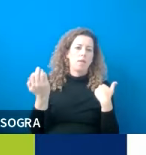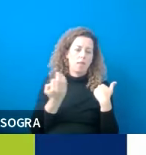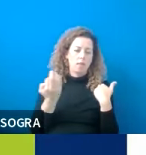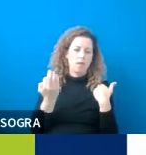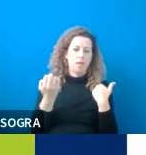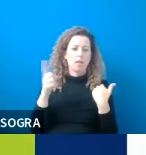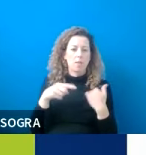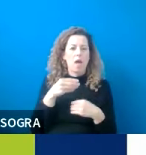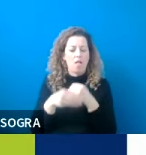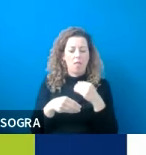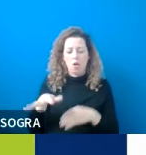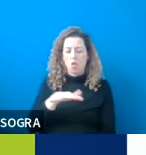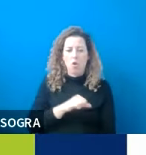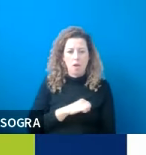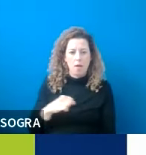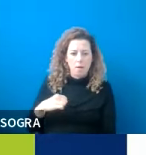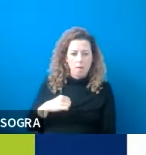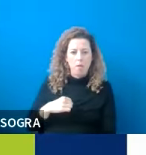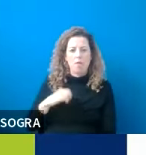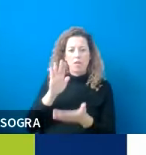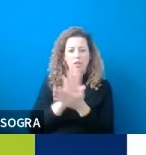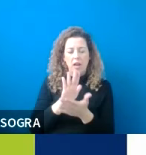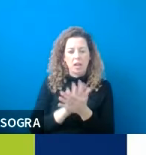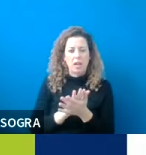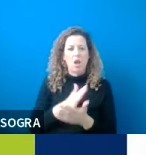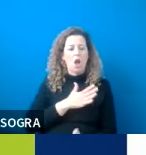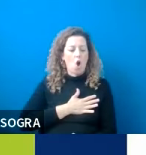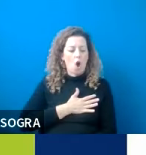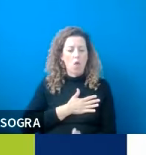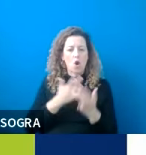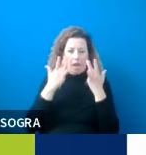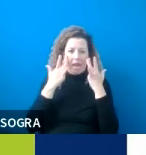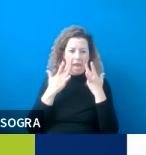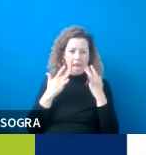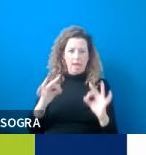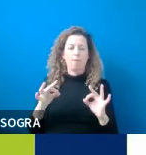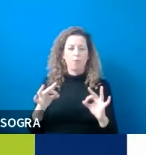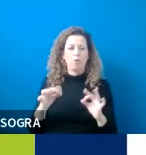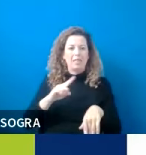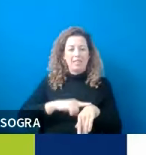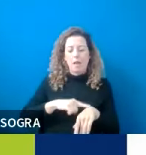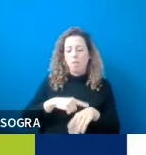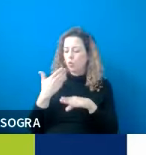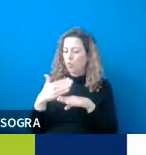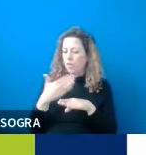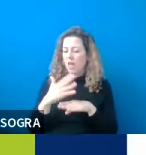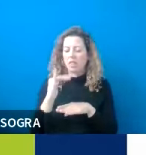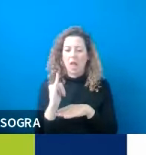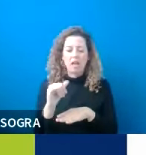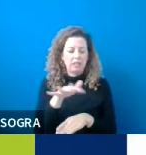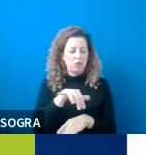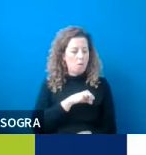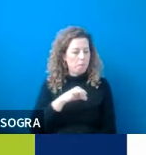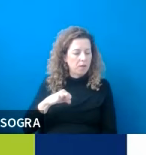hacerlo en un lugar privado, tranquilo, acogedor y neutro, puesto que tengamos también el tiempo suficiente en un sitio privado